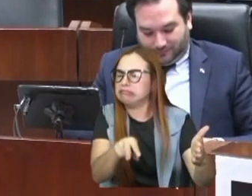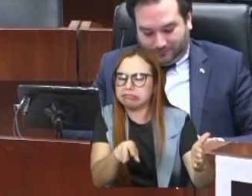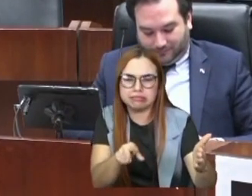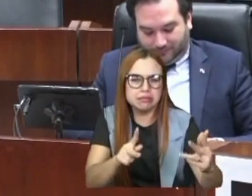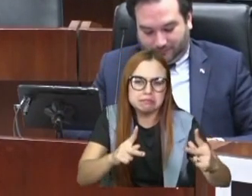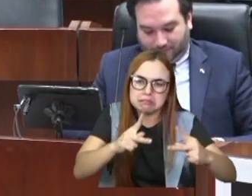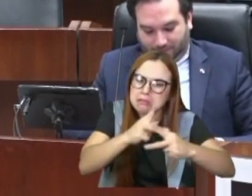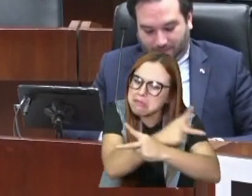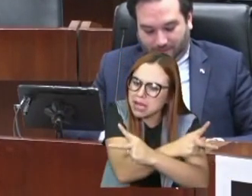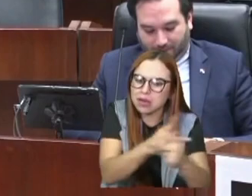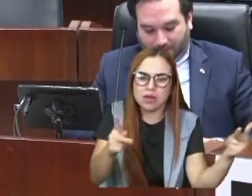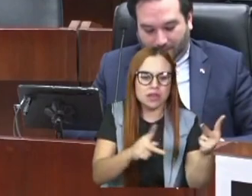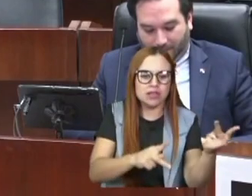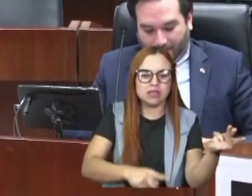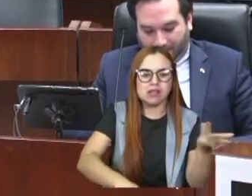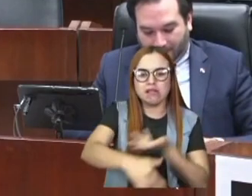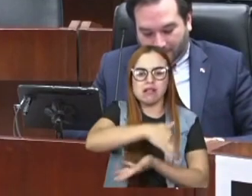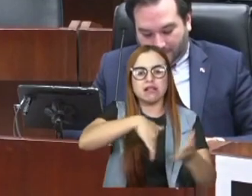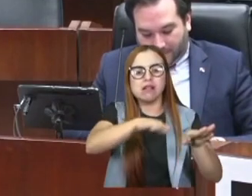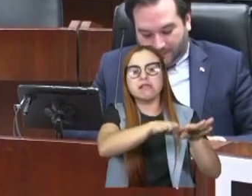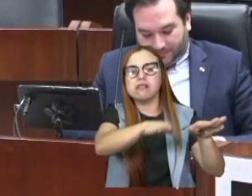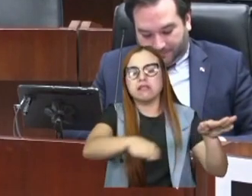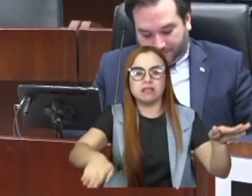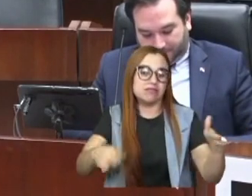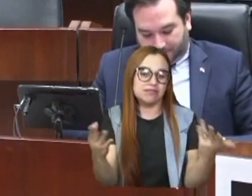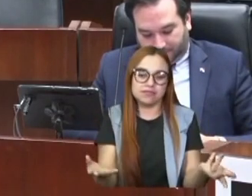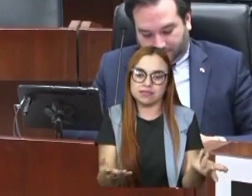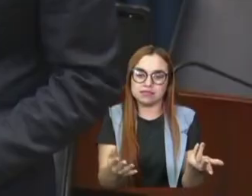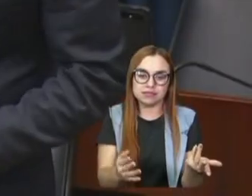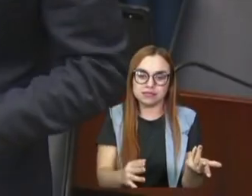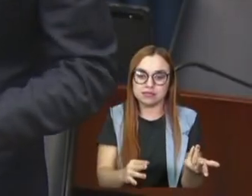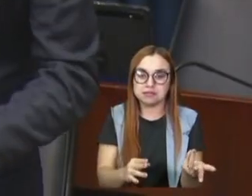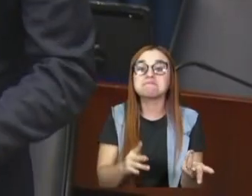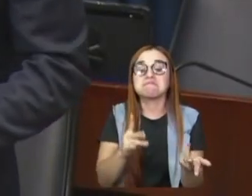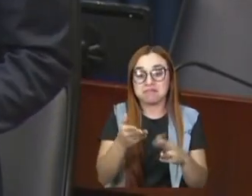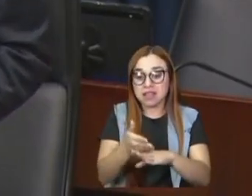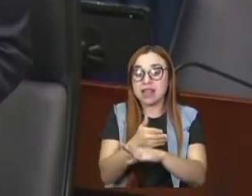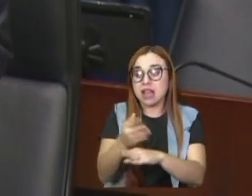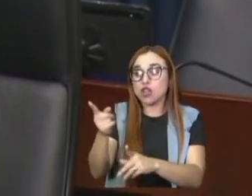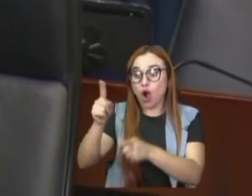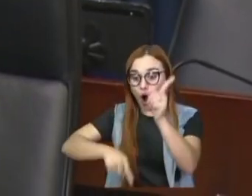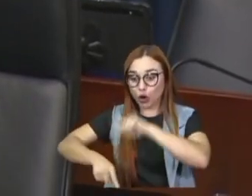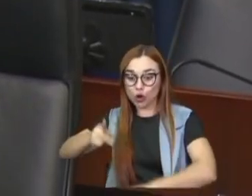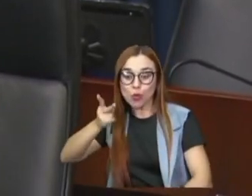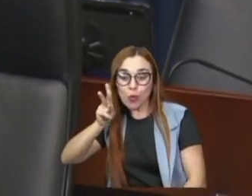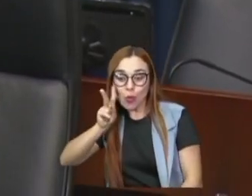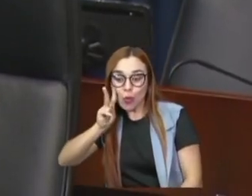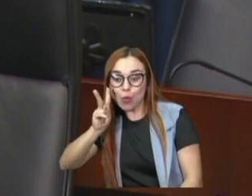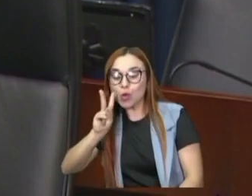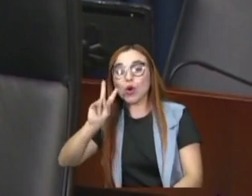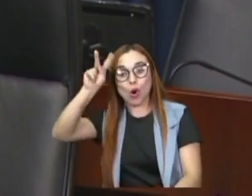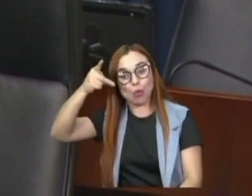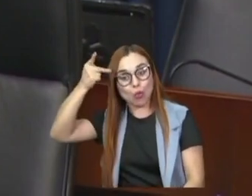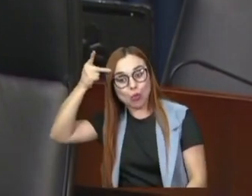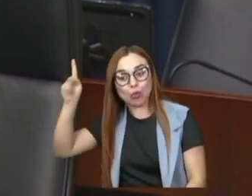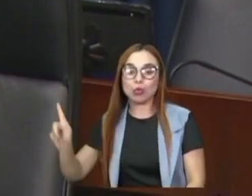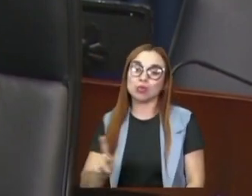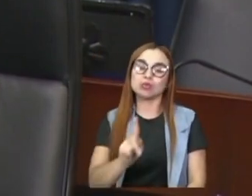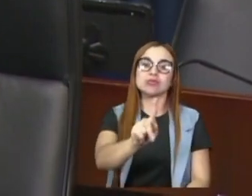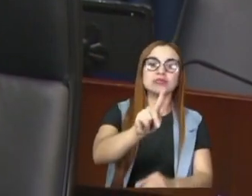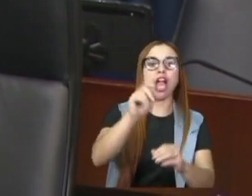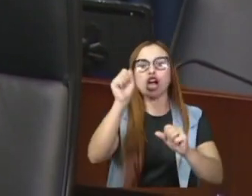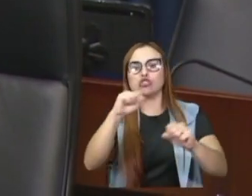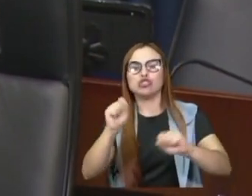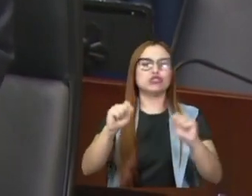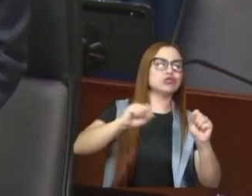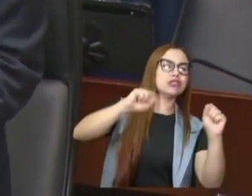ese gran dirigente, en donde solamente utilizan ese distrito cuando es política, pero en realidad cuando están en gobierno ni tan siquiera apoyan a todos y a cada